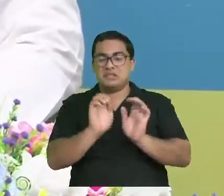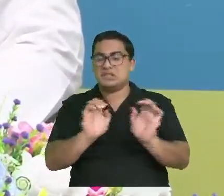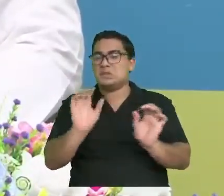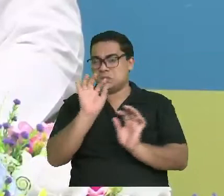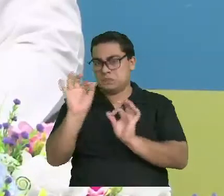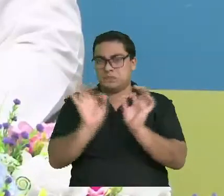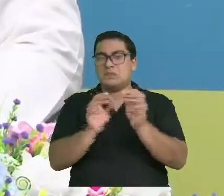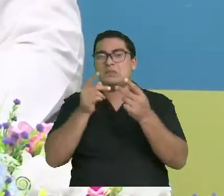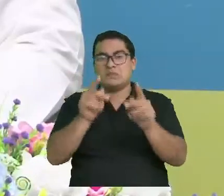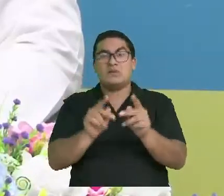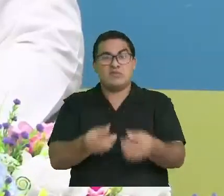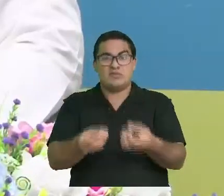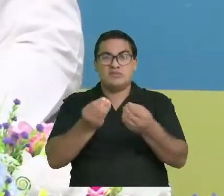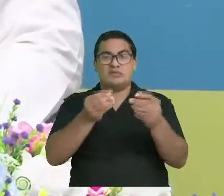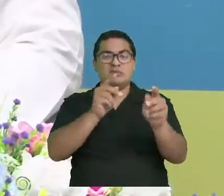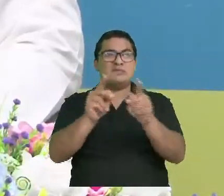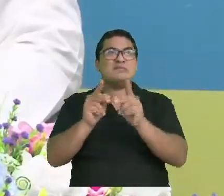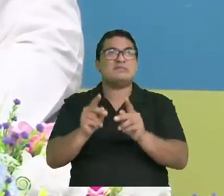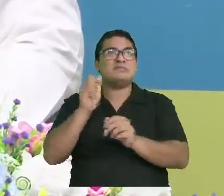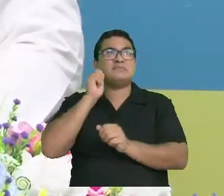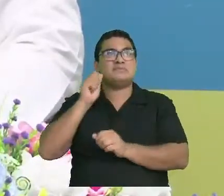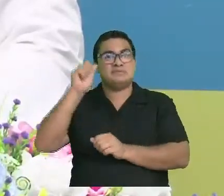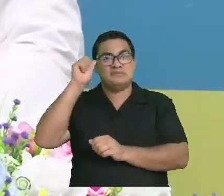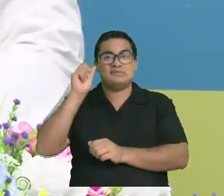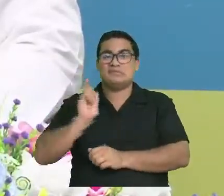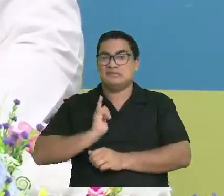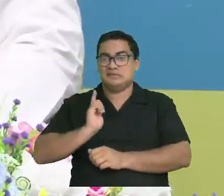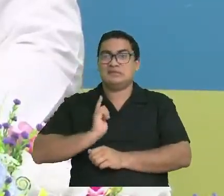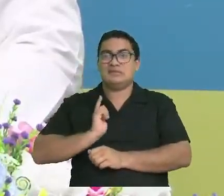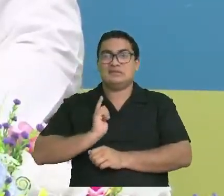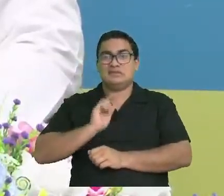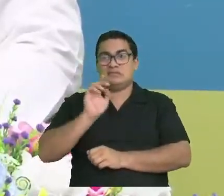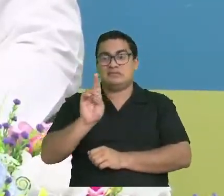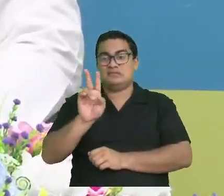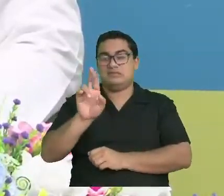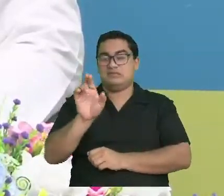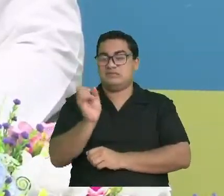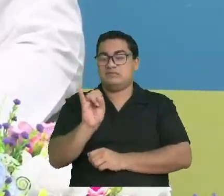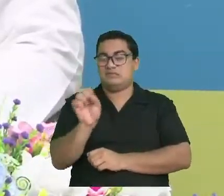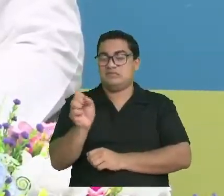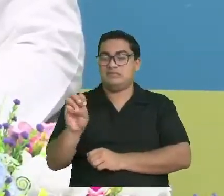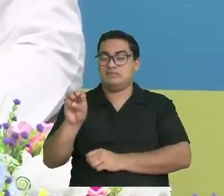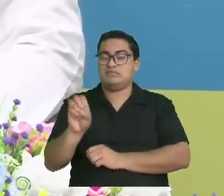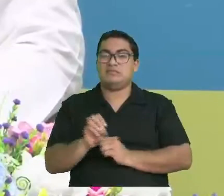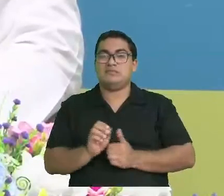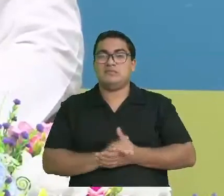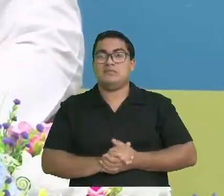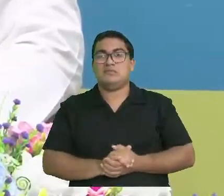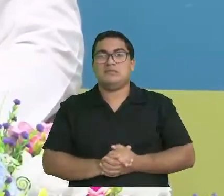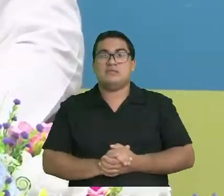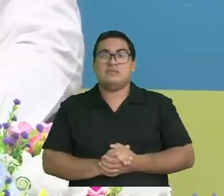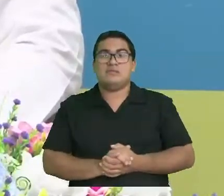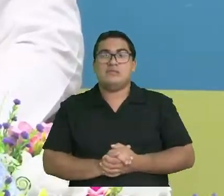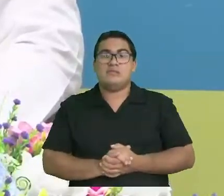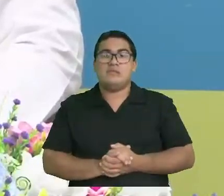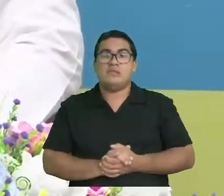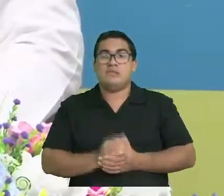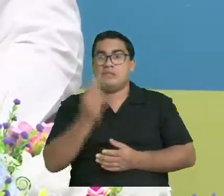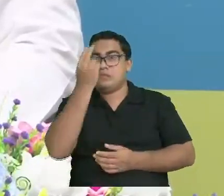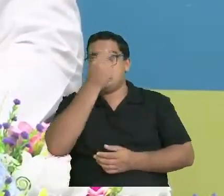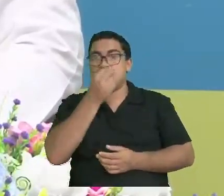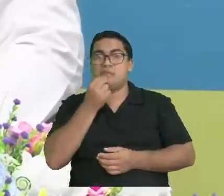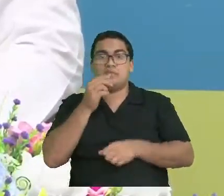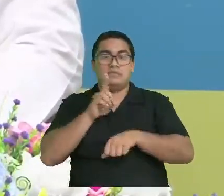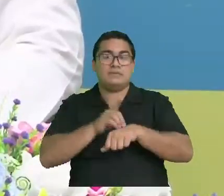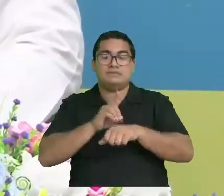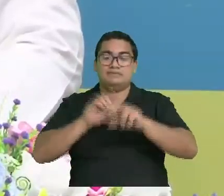sí bastante frecuente en la población adulta, especialmente la población adulta. Nosotros a través de la consulta